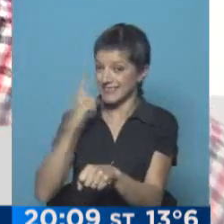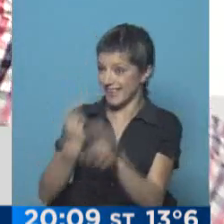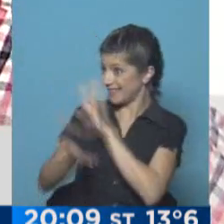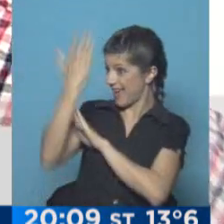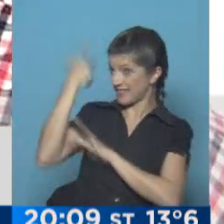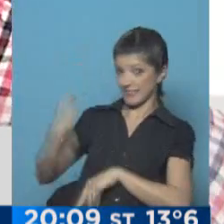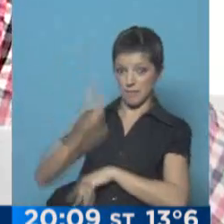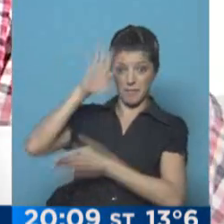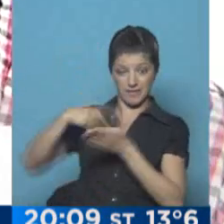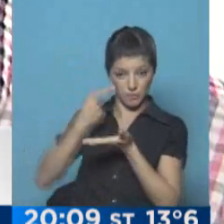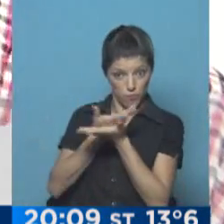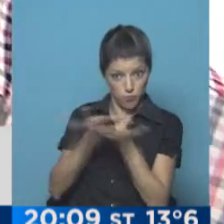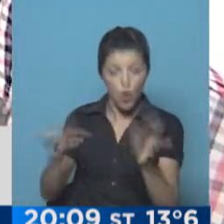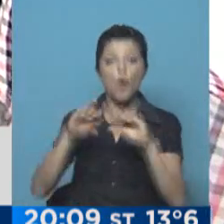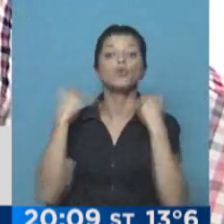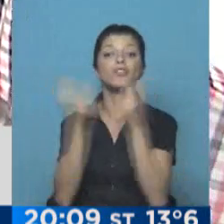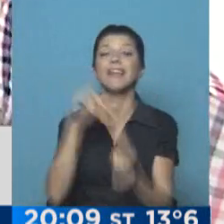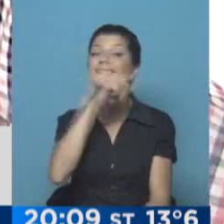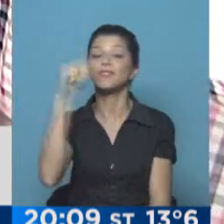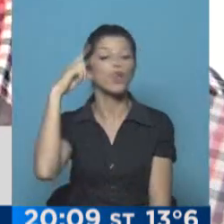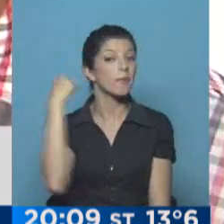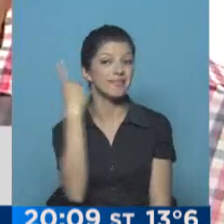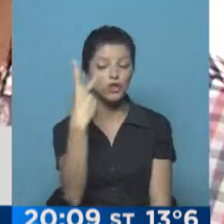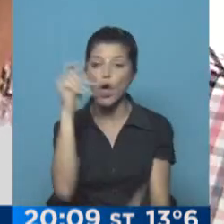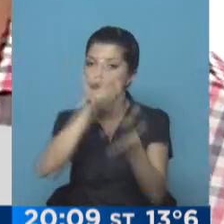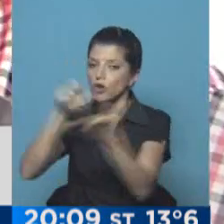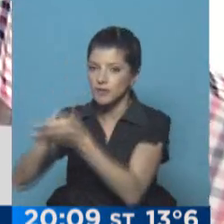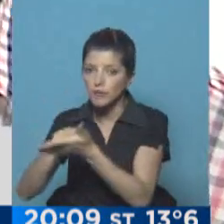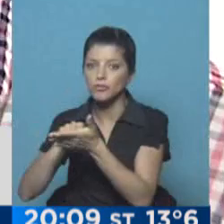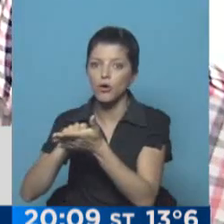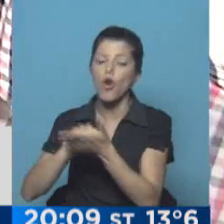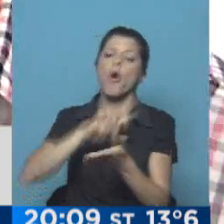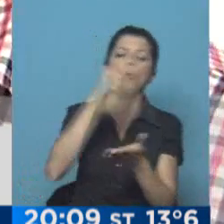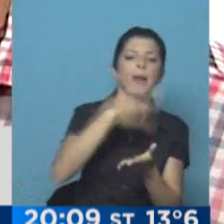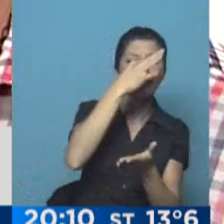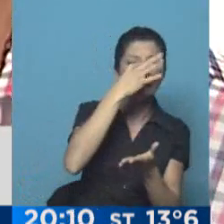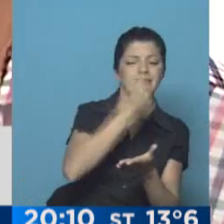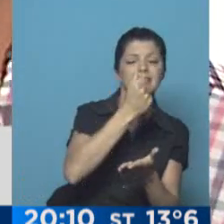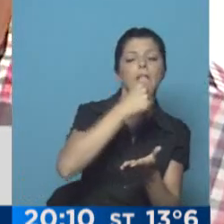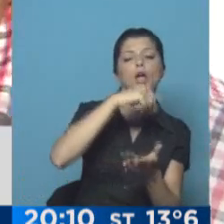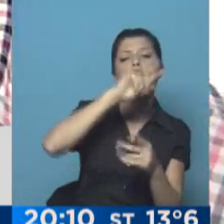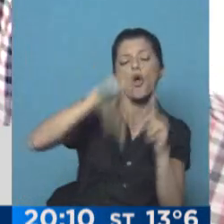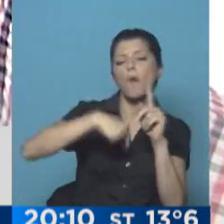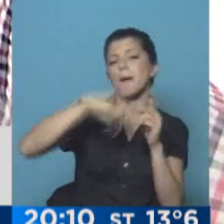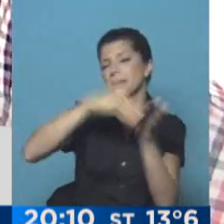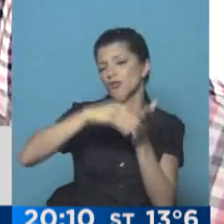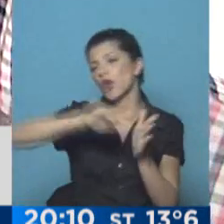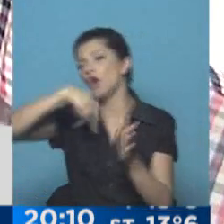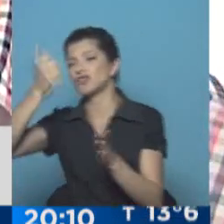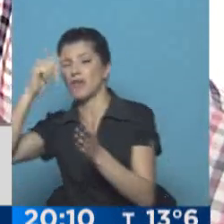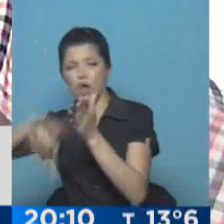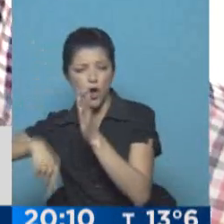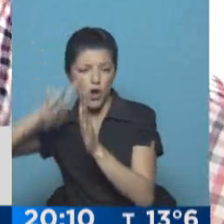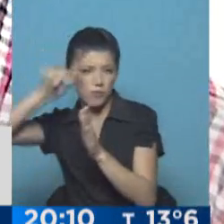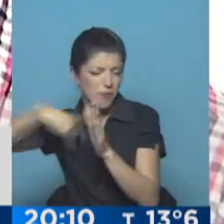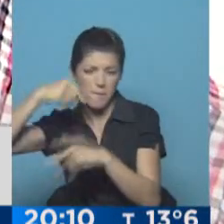son 192 contratos, una operación de 23,7 millones por un lado, otros 3,6 millones de la Escuela Superior de Ciencias Deportivas.